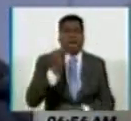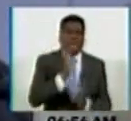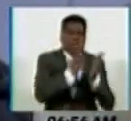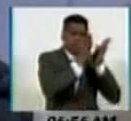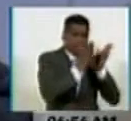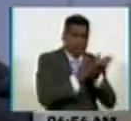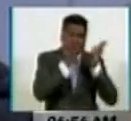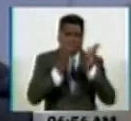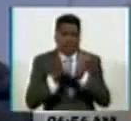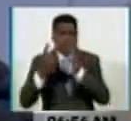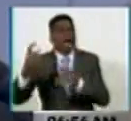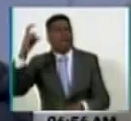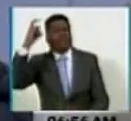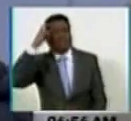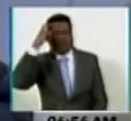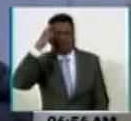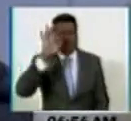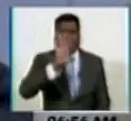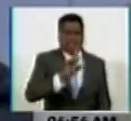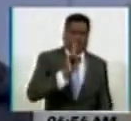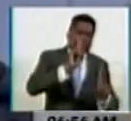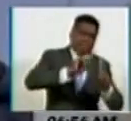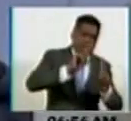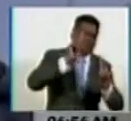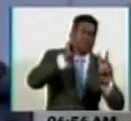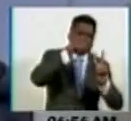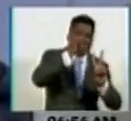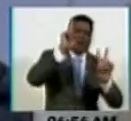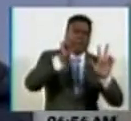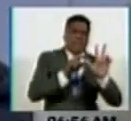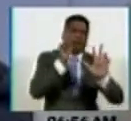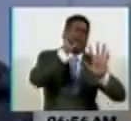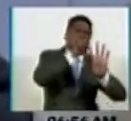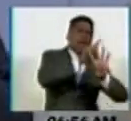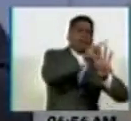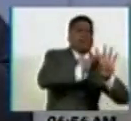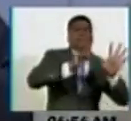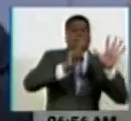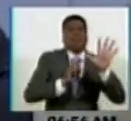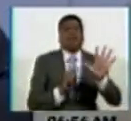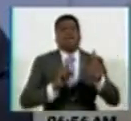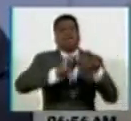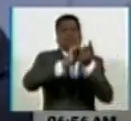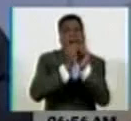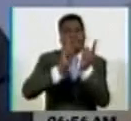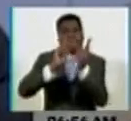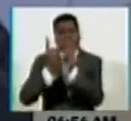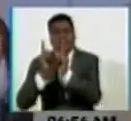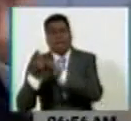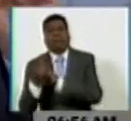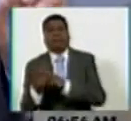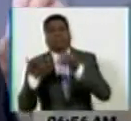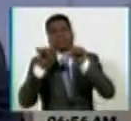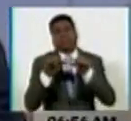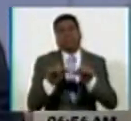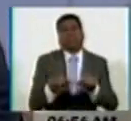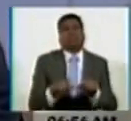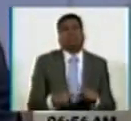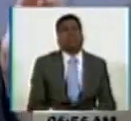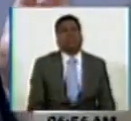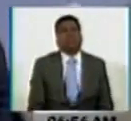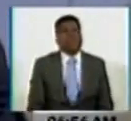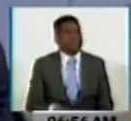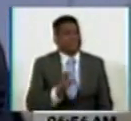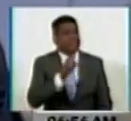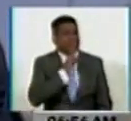el año, que va generando piezas adicionales para hacer la sustitución, o mejor dicho, para posicionar. Ahí se nos presentaron